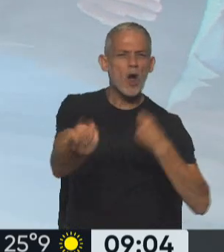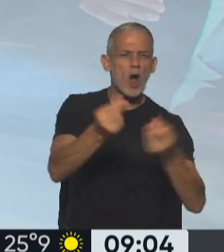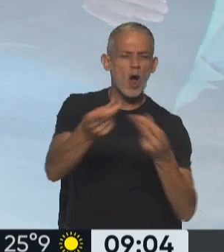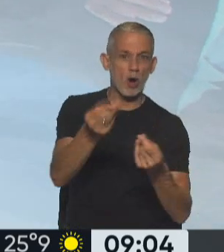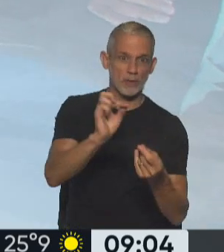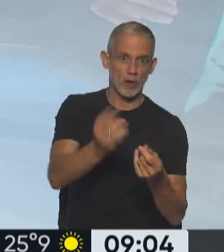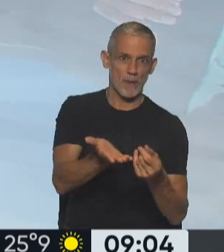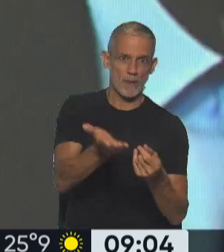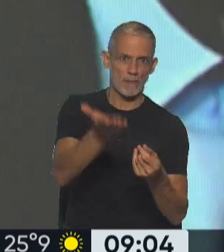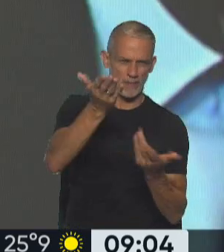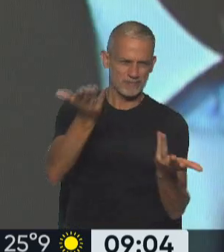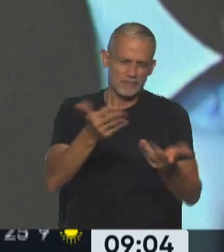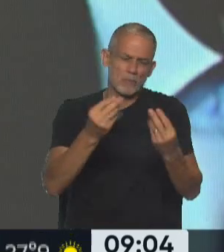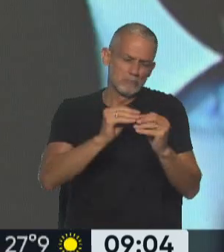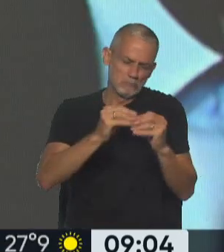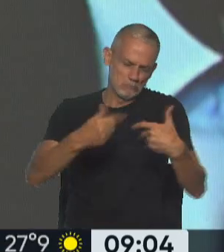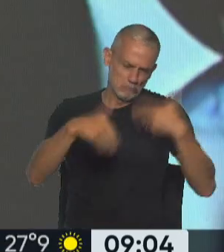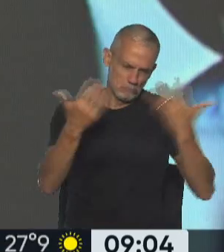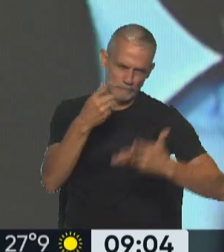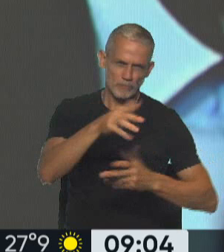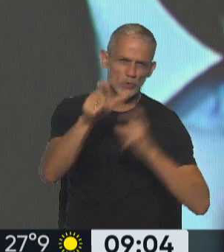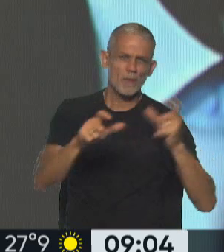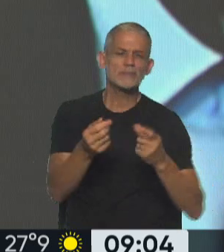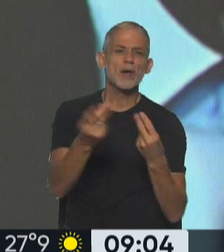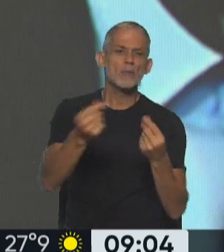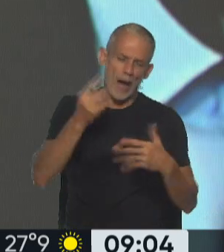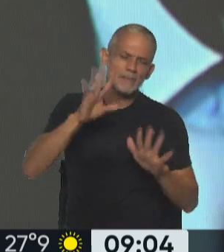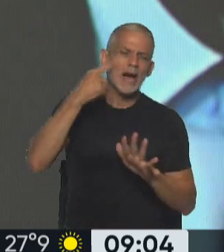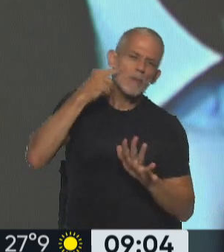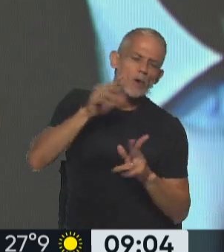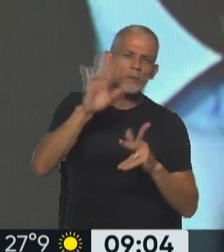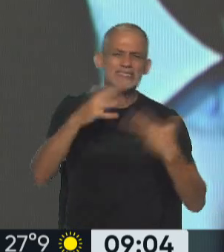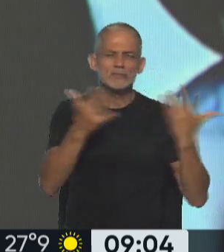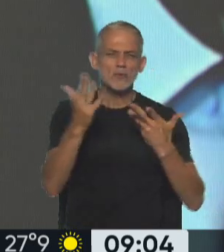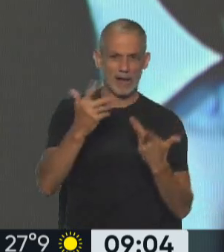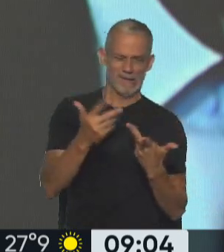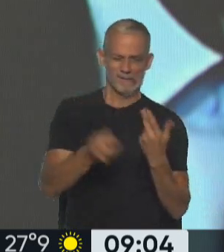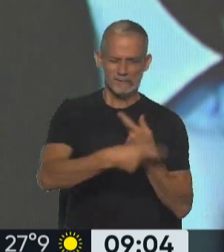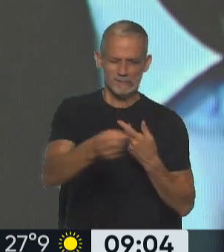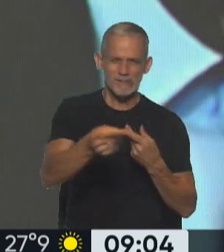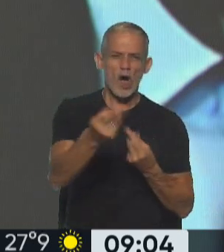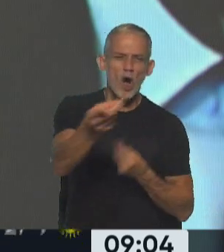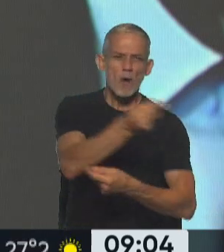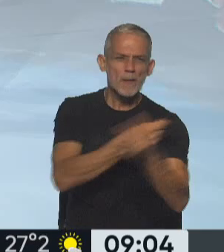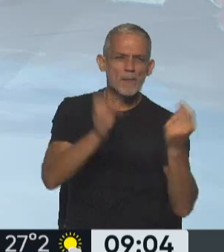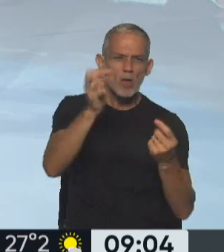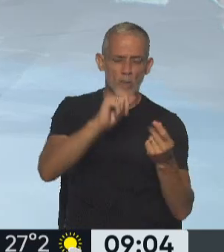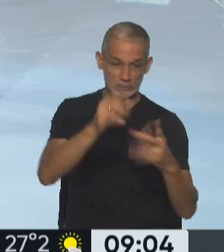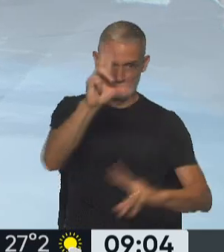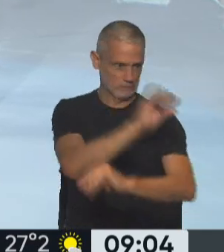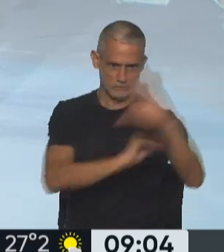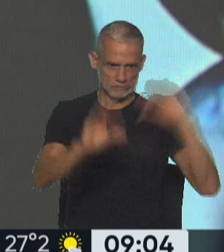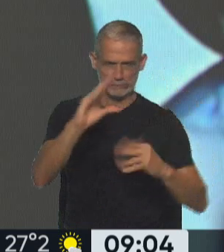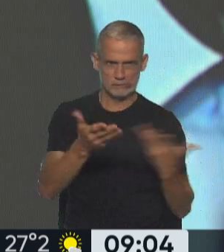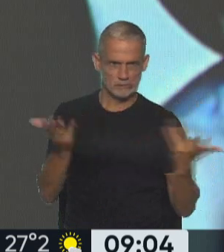el mercado financiero, que por X motivo, a veces intencionalmente, a veces no, se busca generar una suerte de corrida cambiaria,